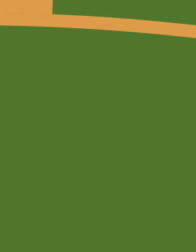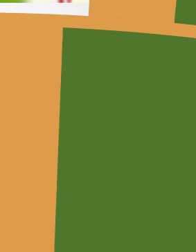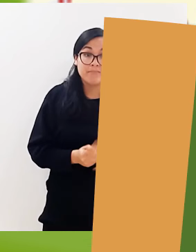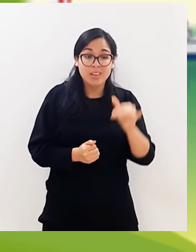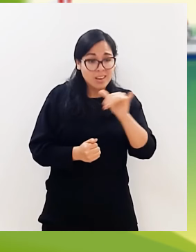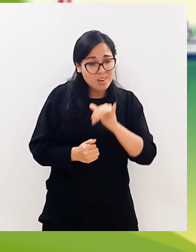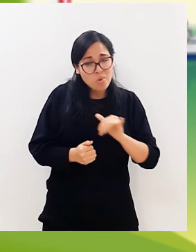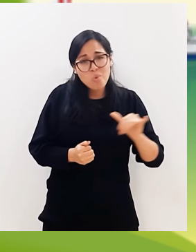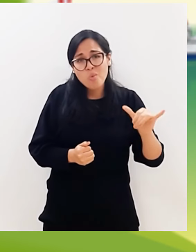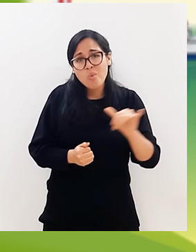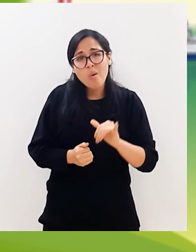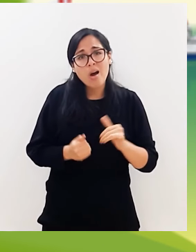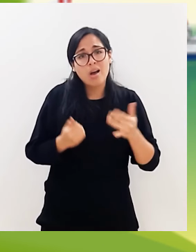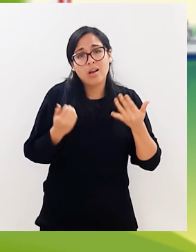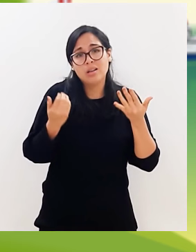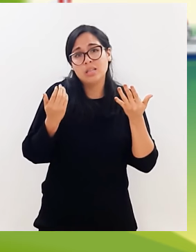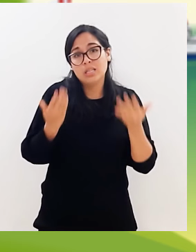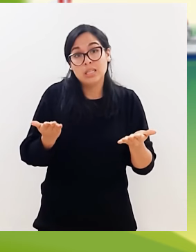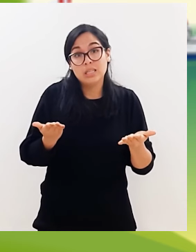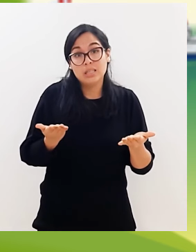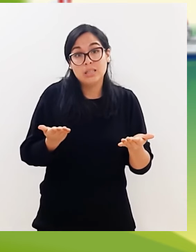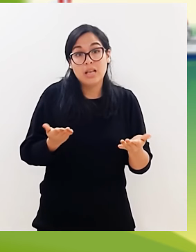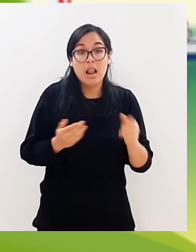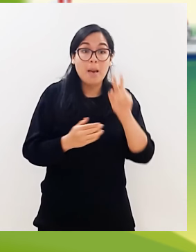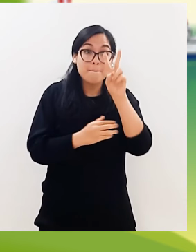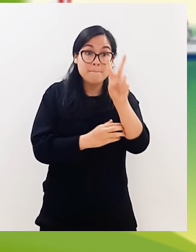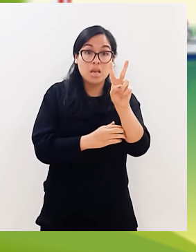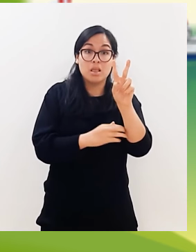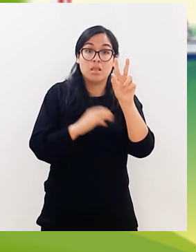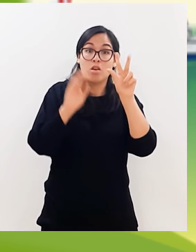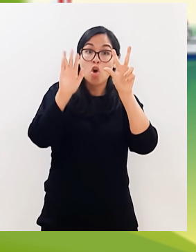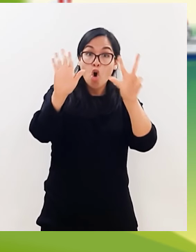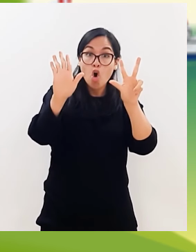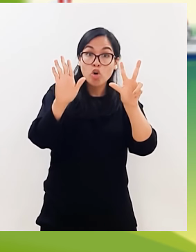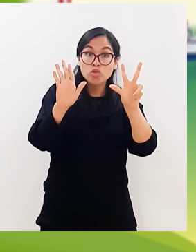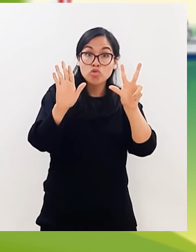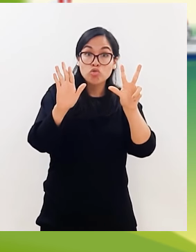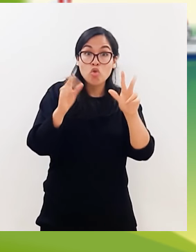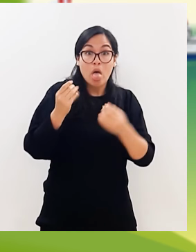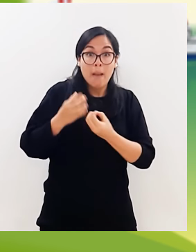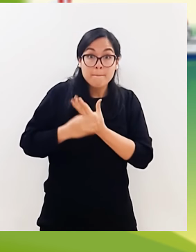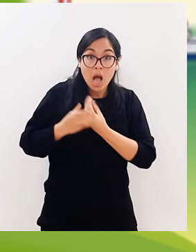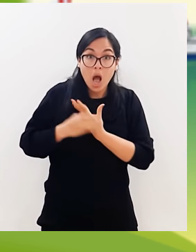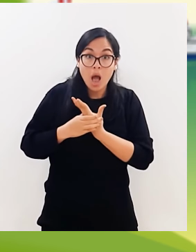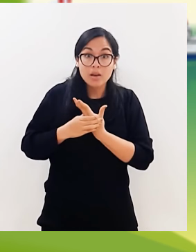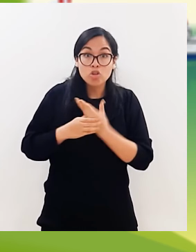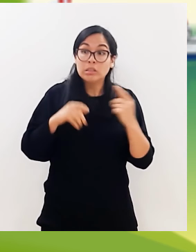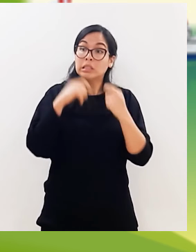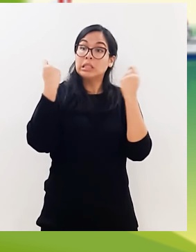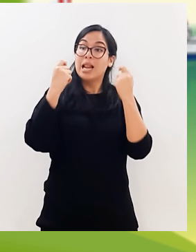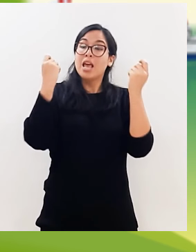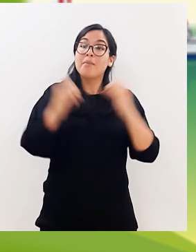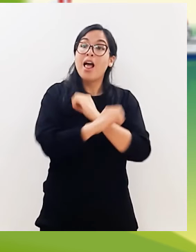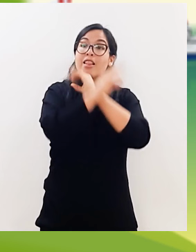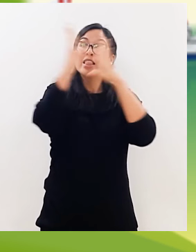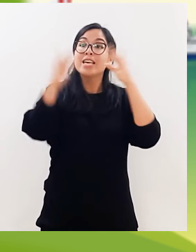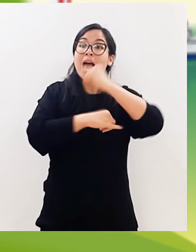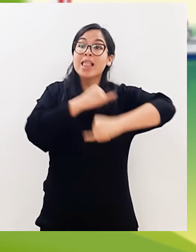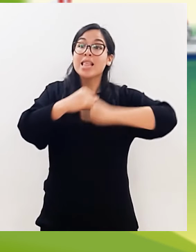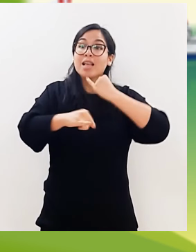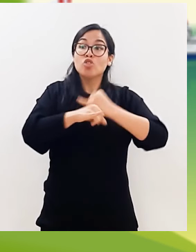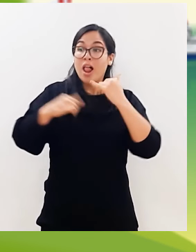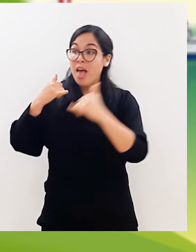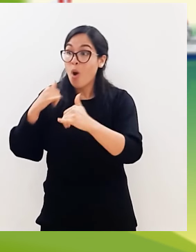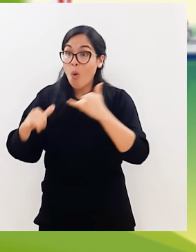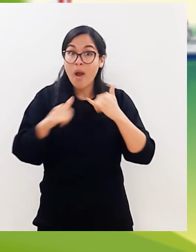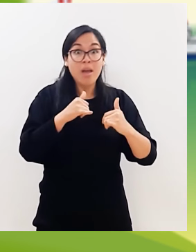De la misma forma El 28 de mayo Se celebra el Día Internacional